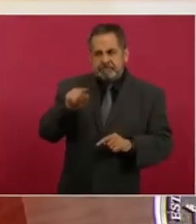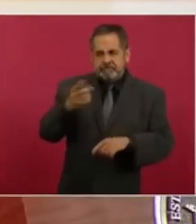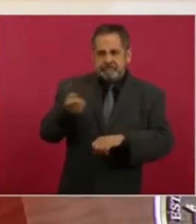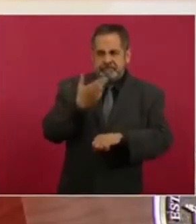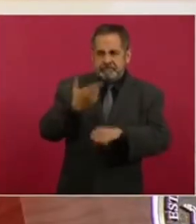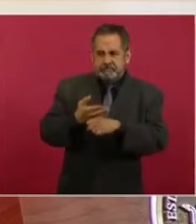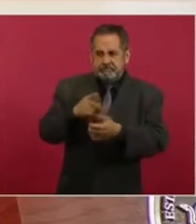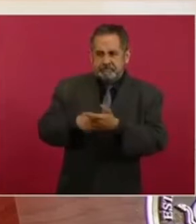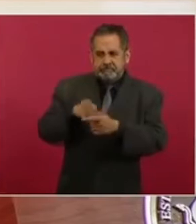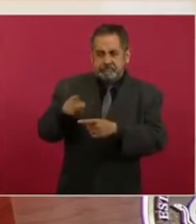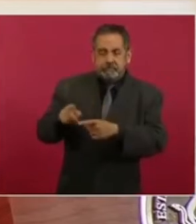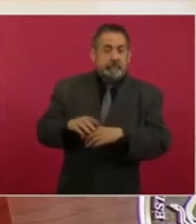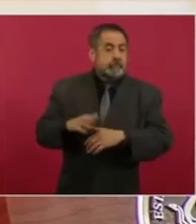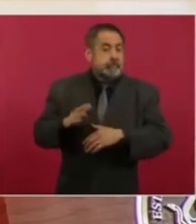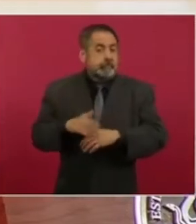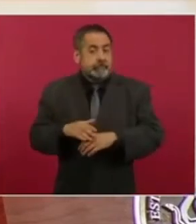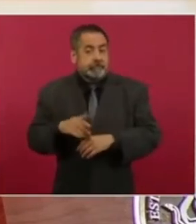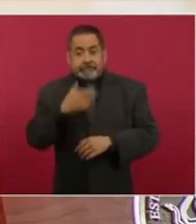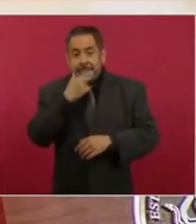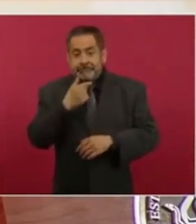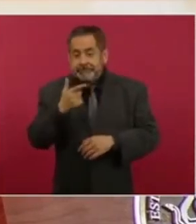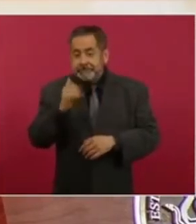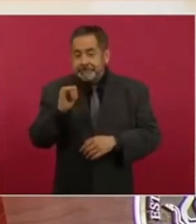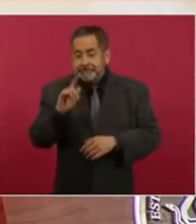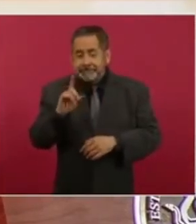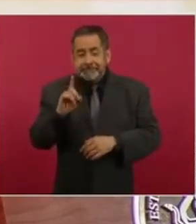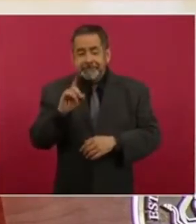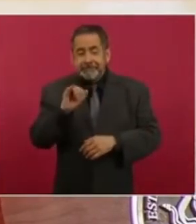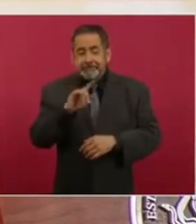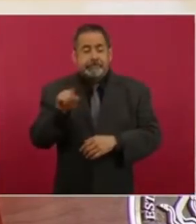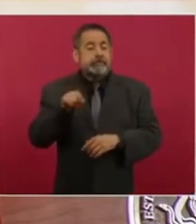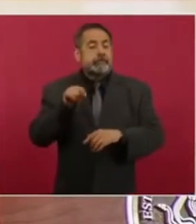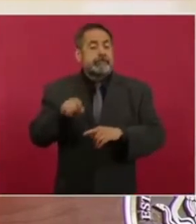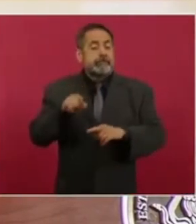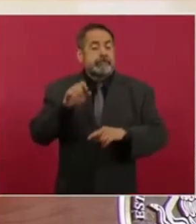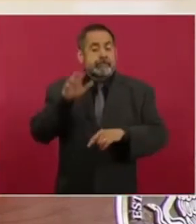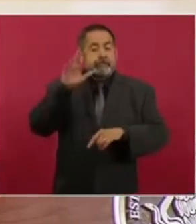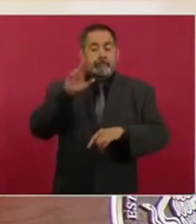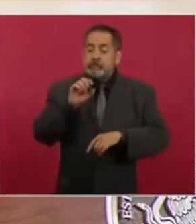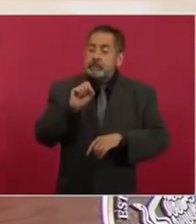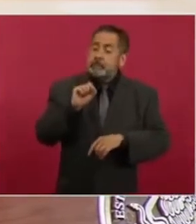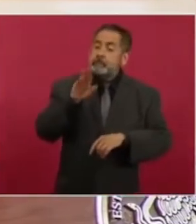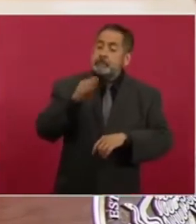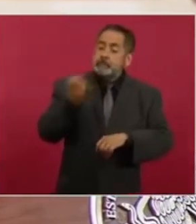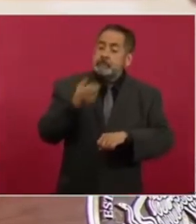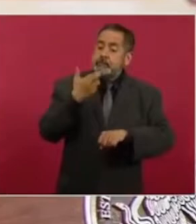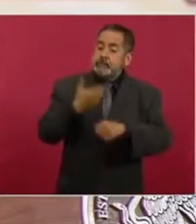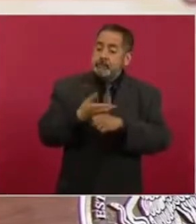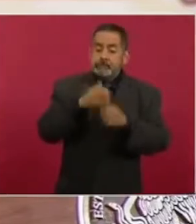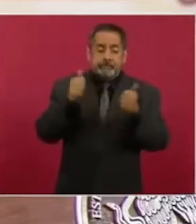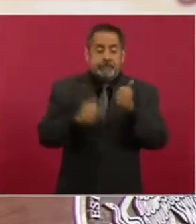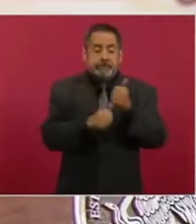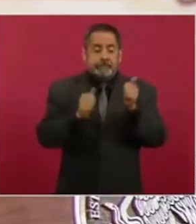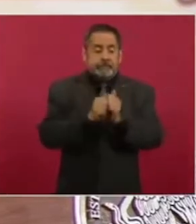porque Gil Díaz, después de ser subsecretario de Salinas, de Hacienda,